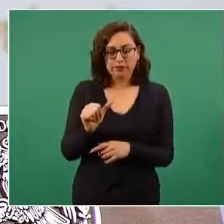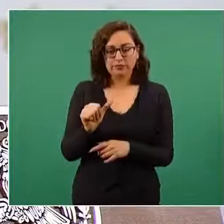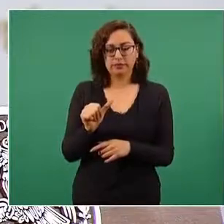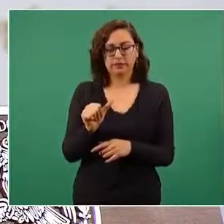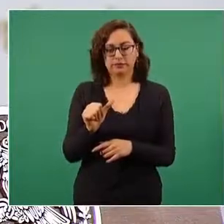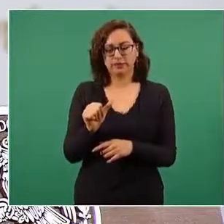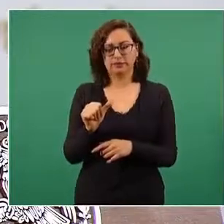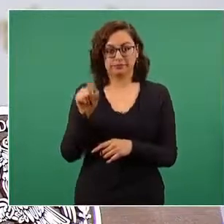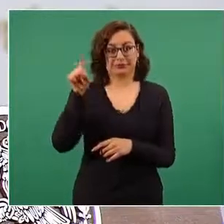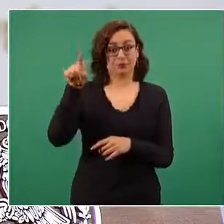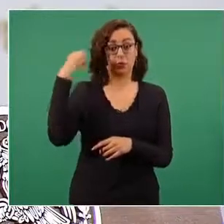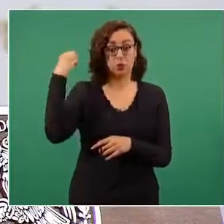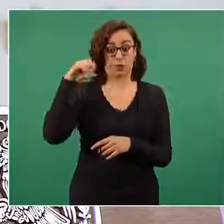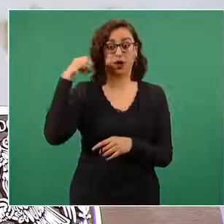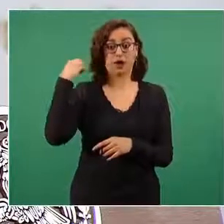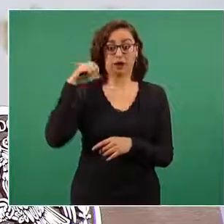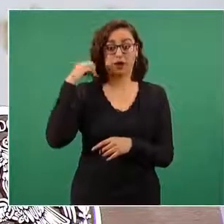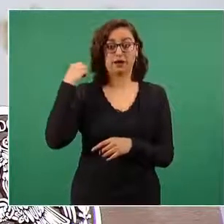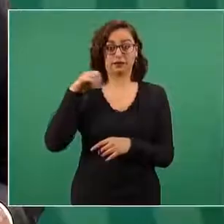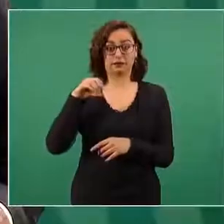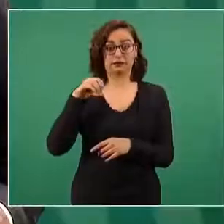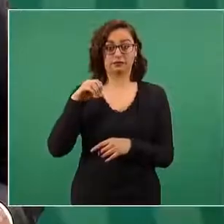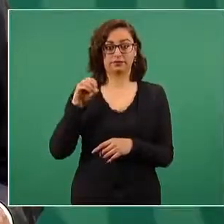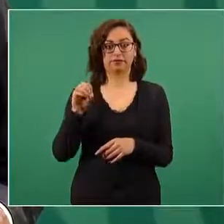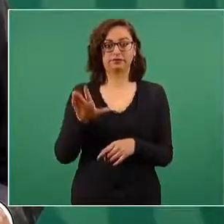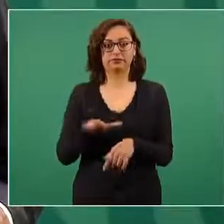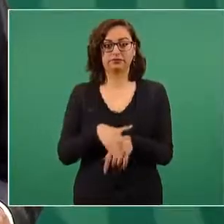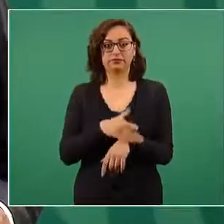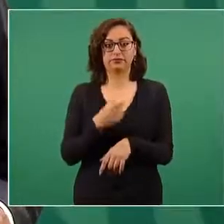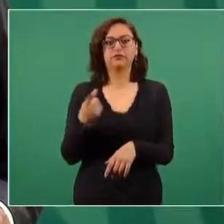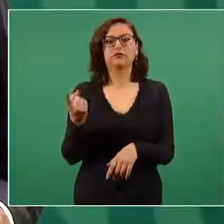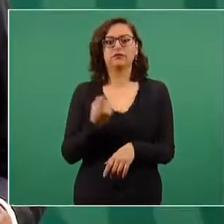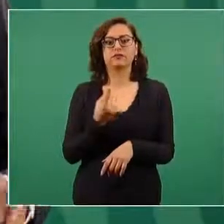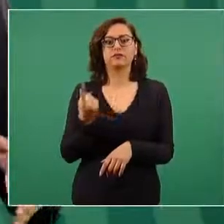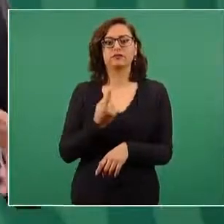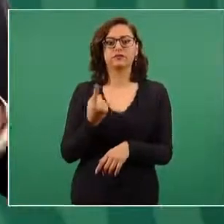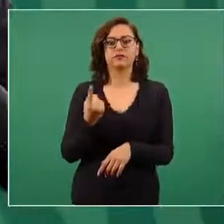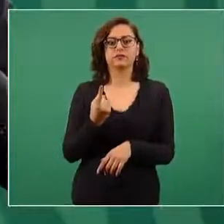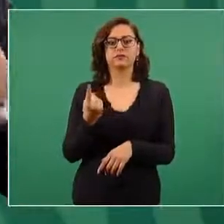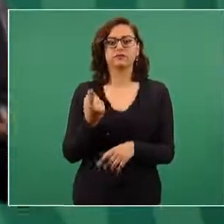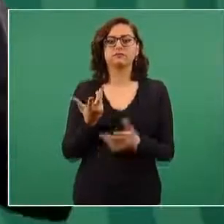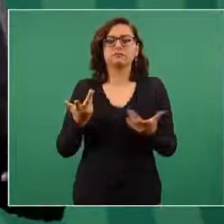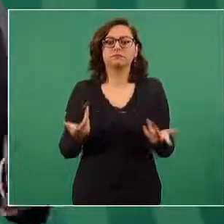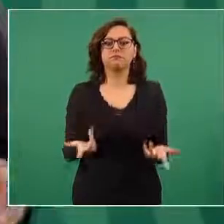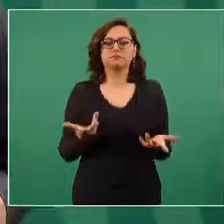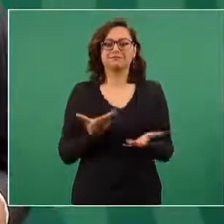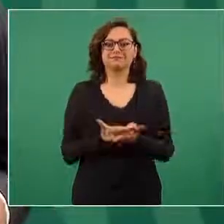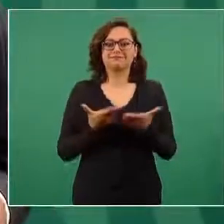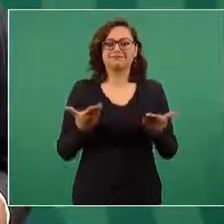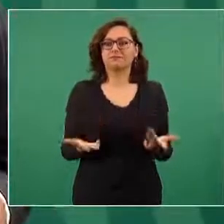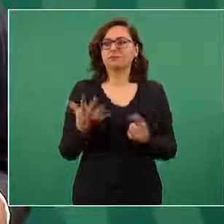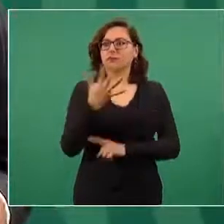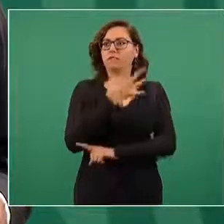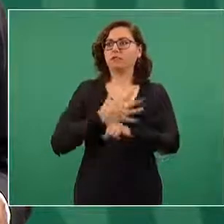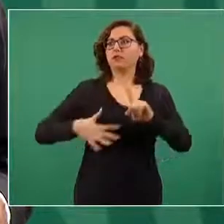de Oaxaca, porque hay un ambiente distinto